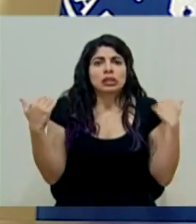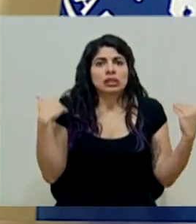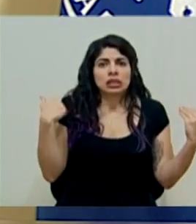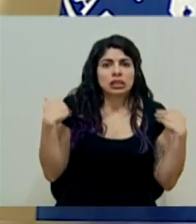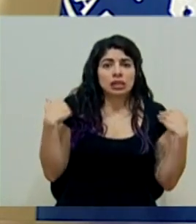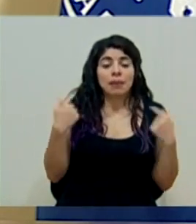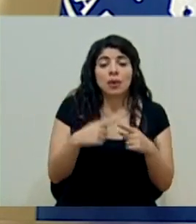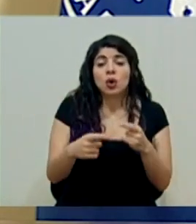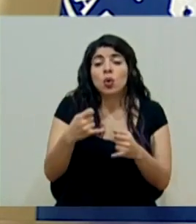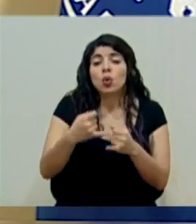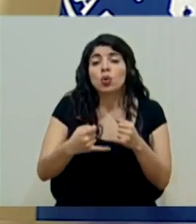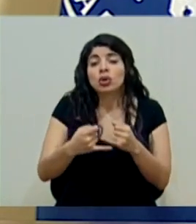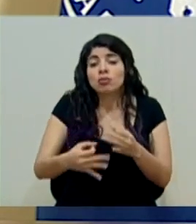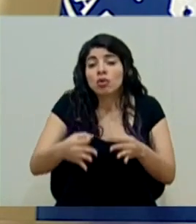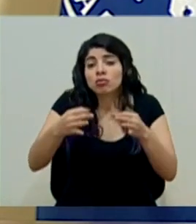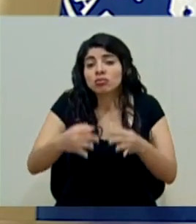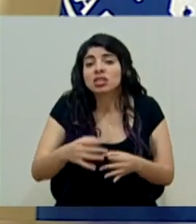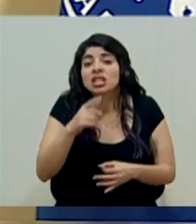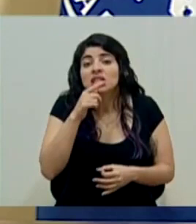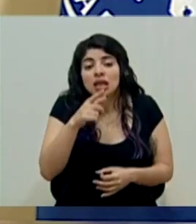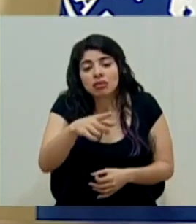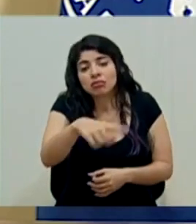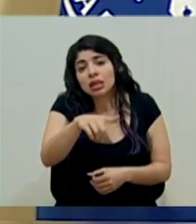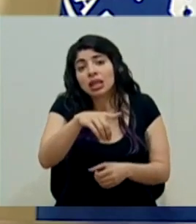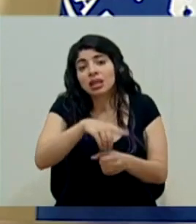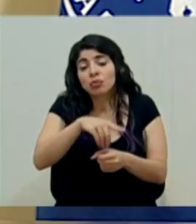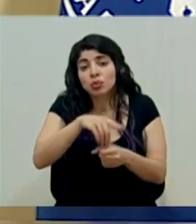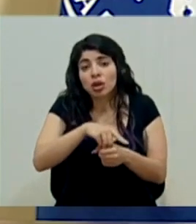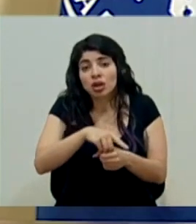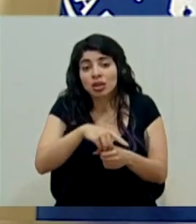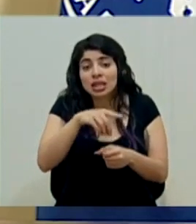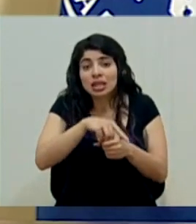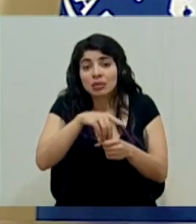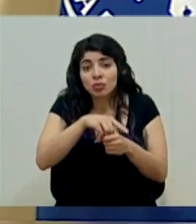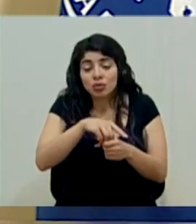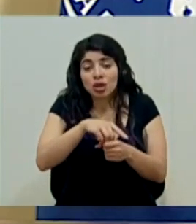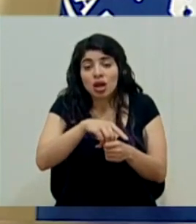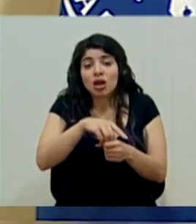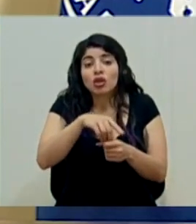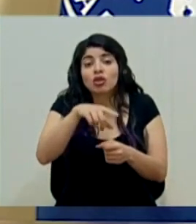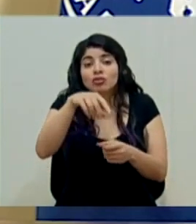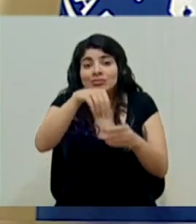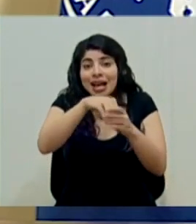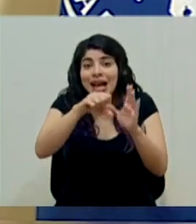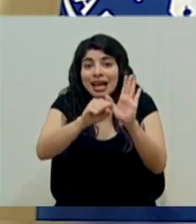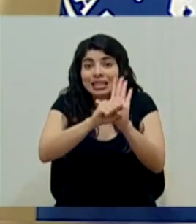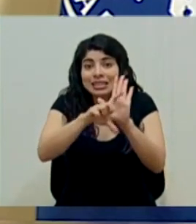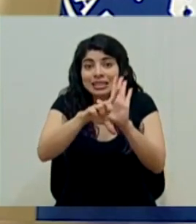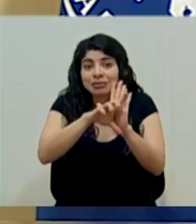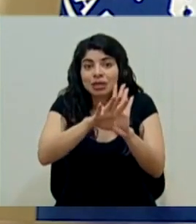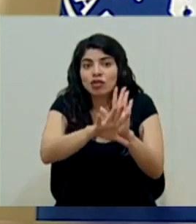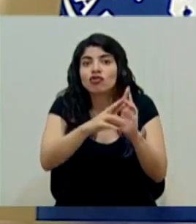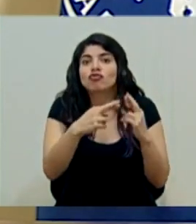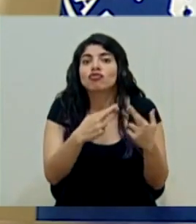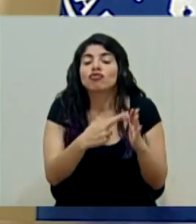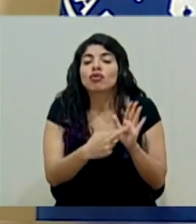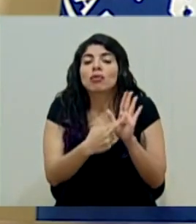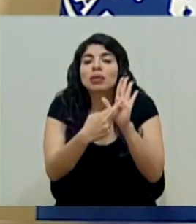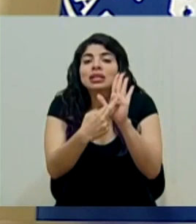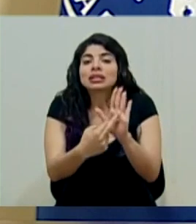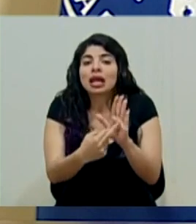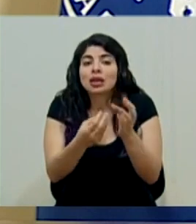palabra la tendrán las diputadas y los diputados en su alegación legislativa como representantes